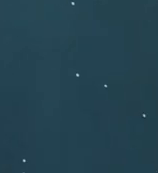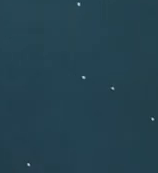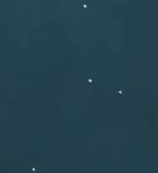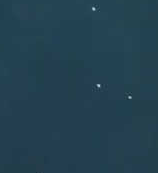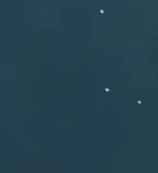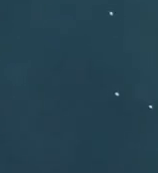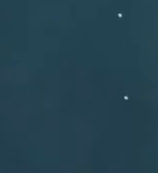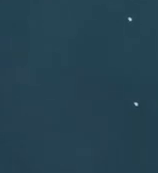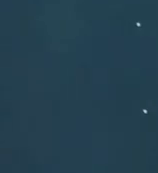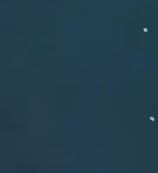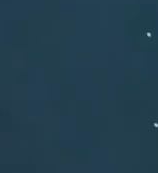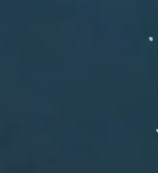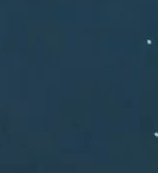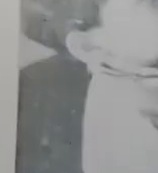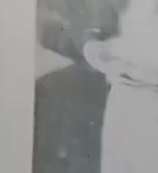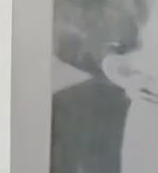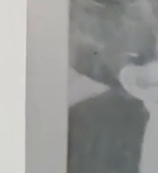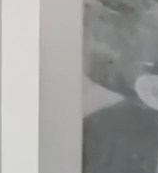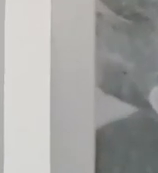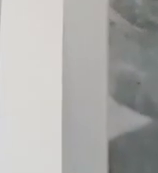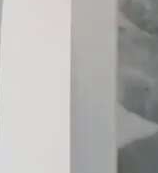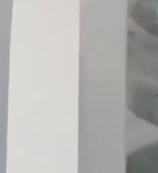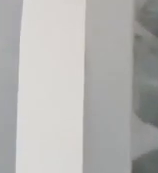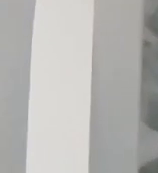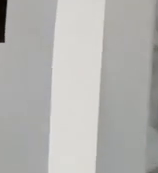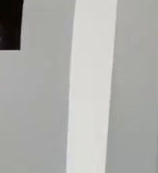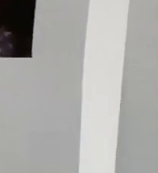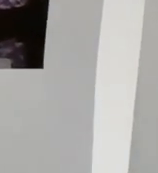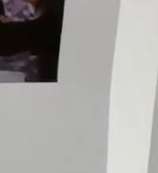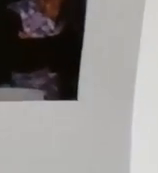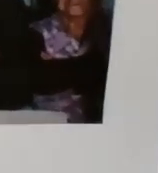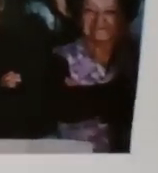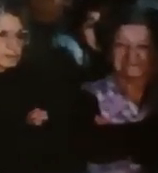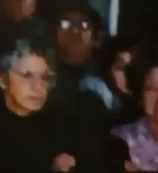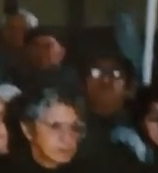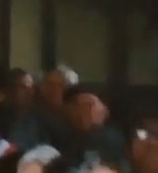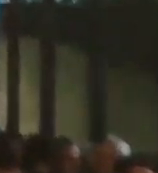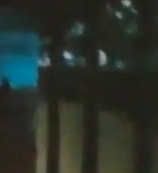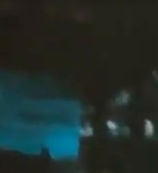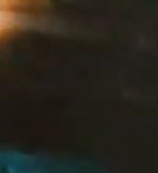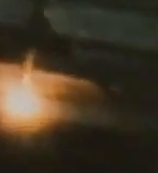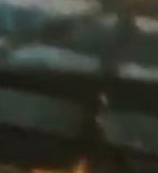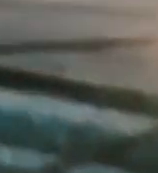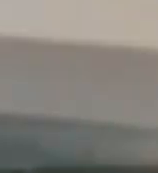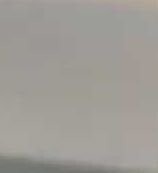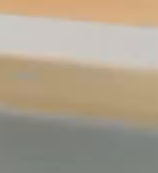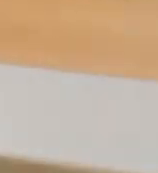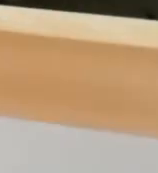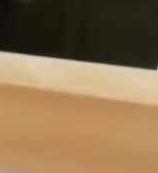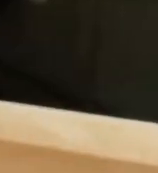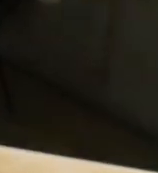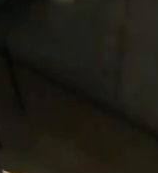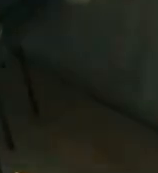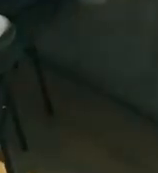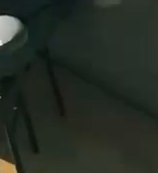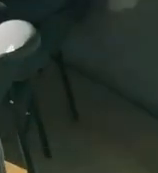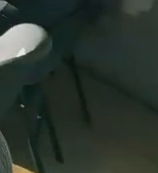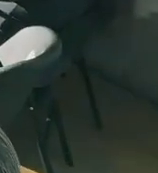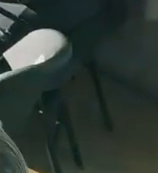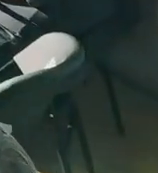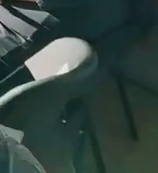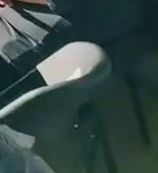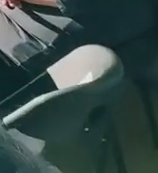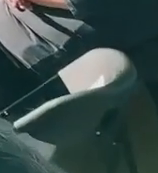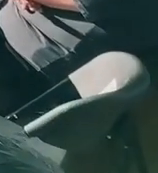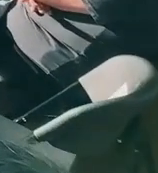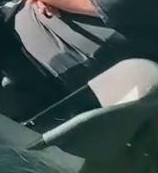para el centro interactivo como una plataforma donde se pueden desarrollar proyectos dedicados a la recuperación y la resiliencia del tejido social y